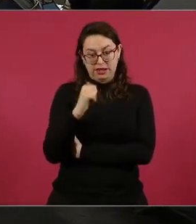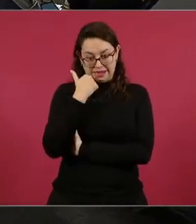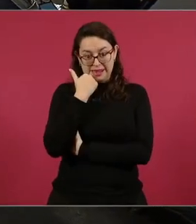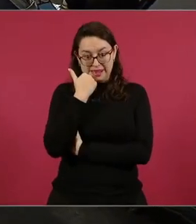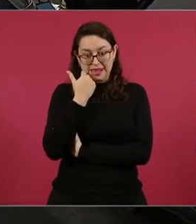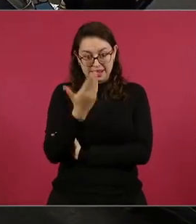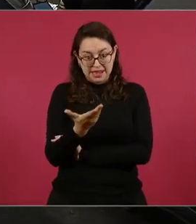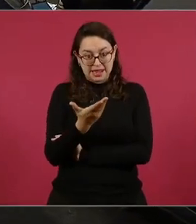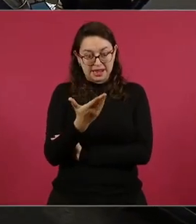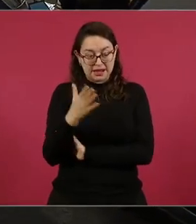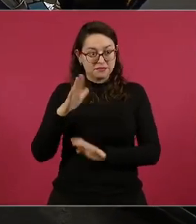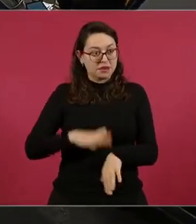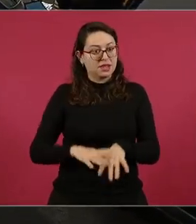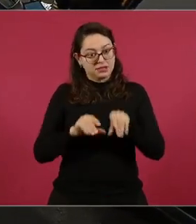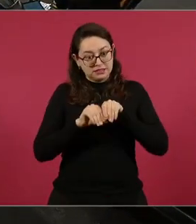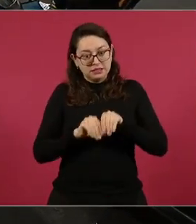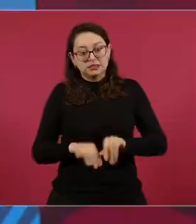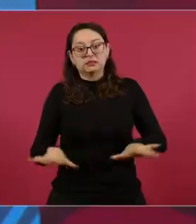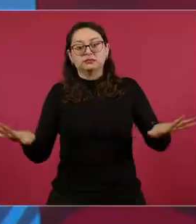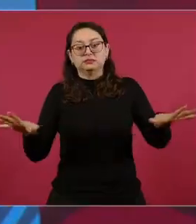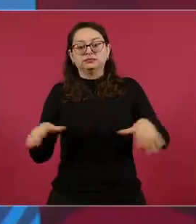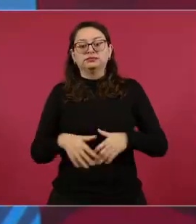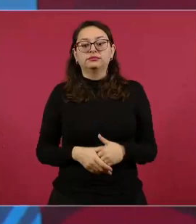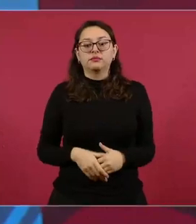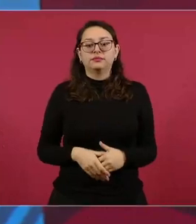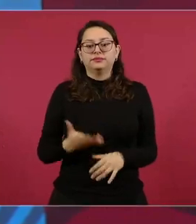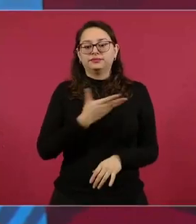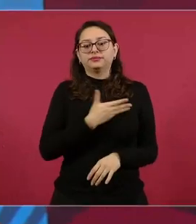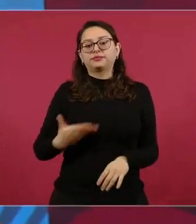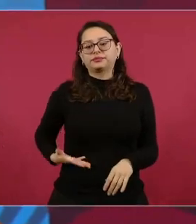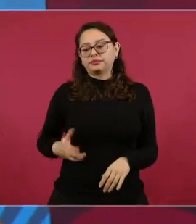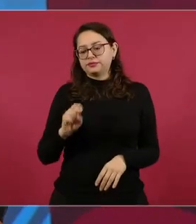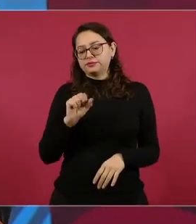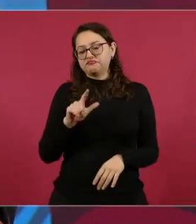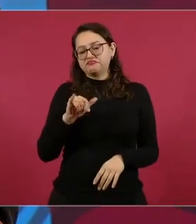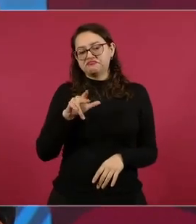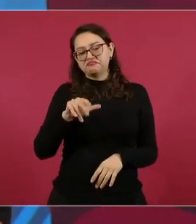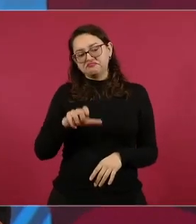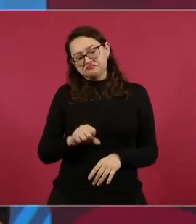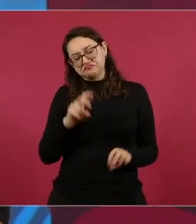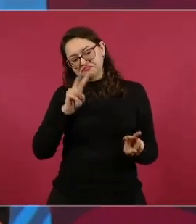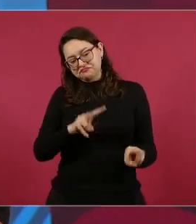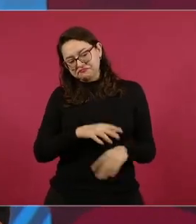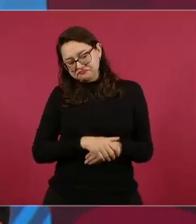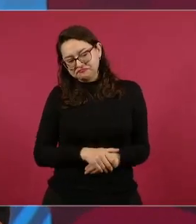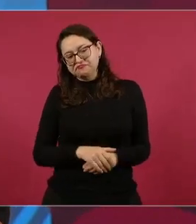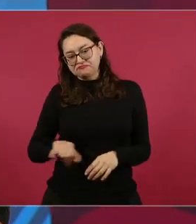ampliarse a todo el país y a Salinas le convenía.